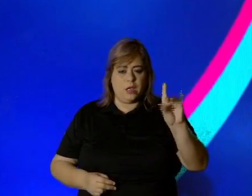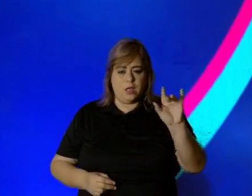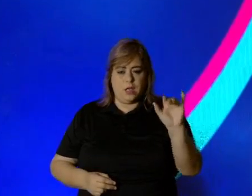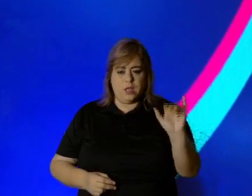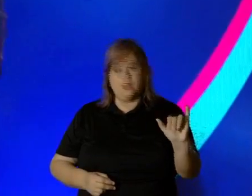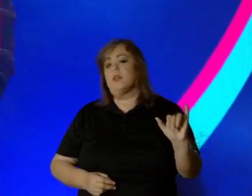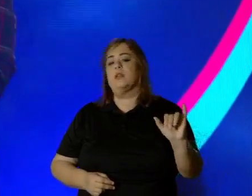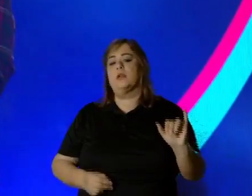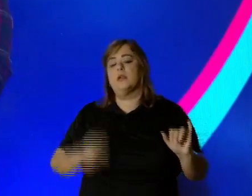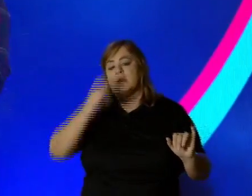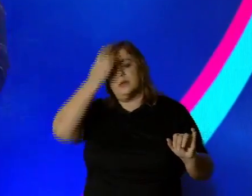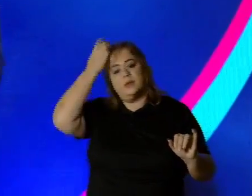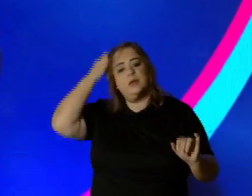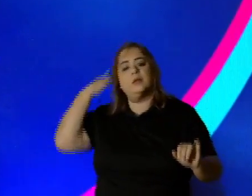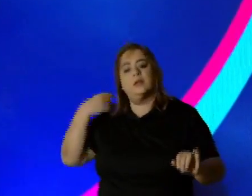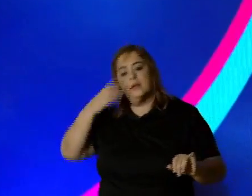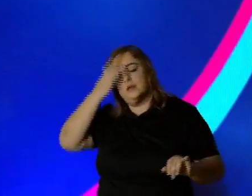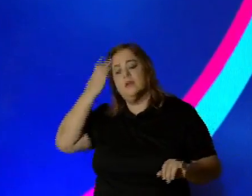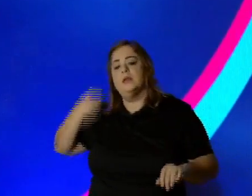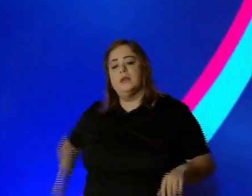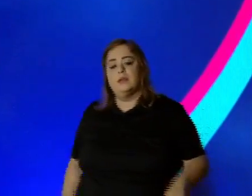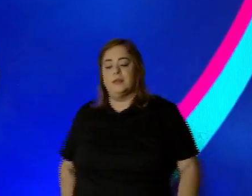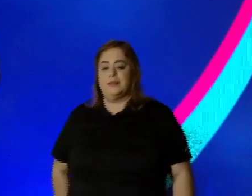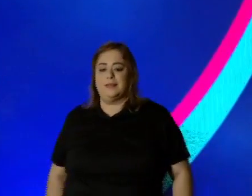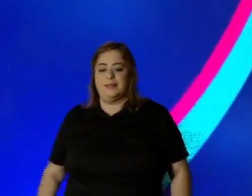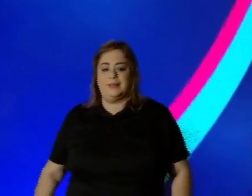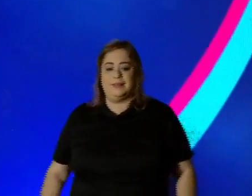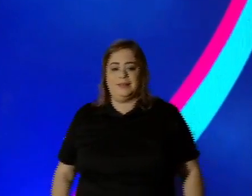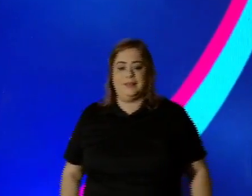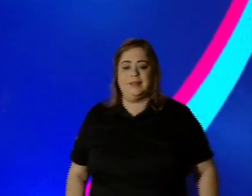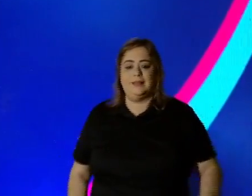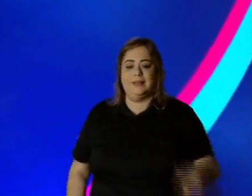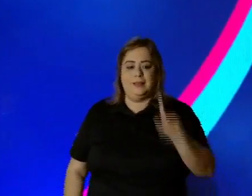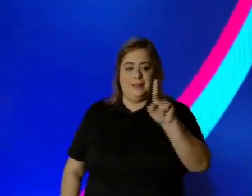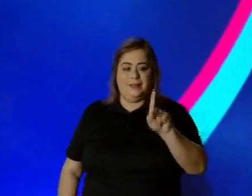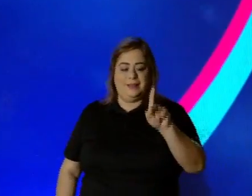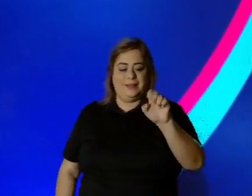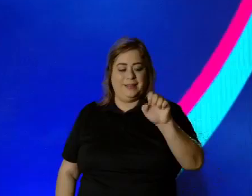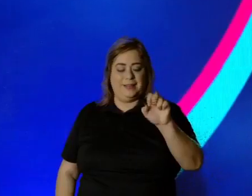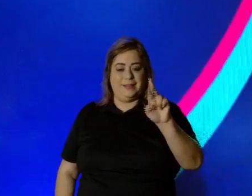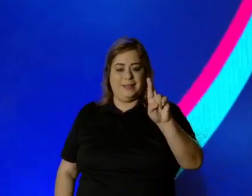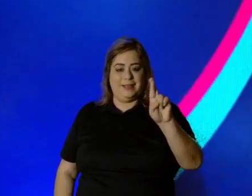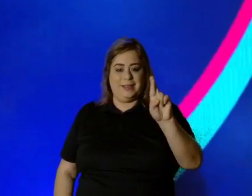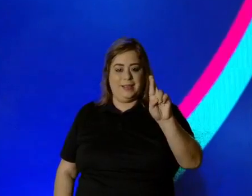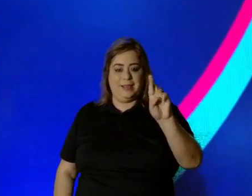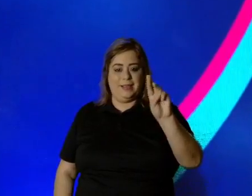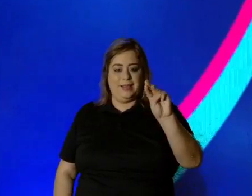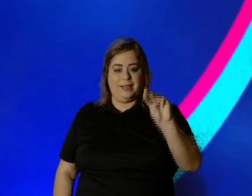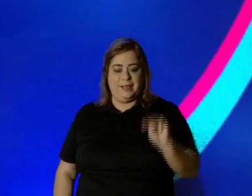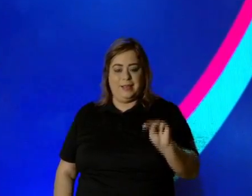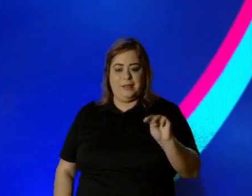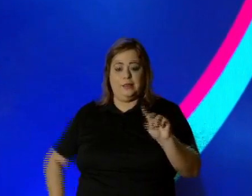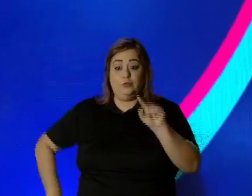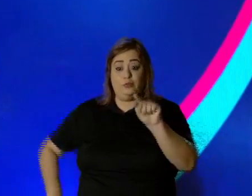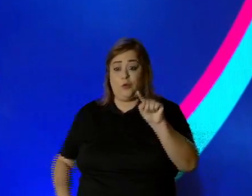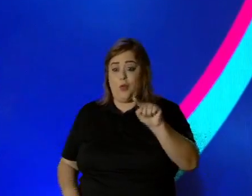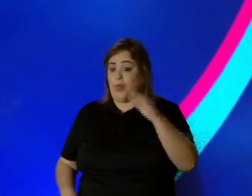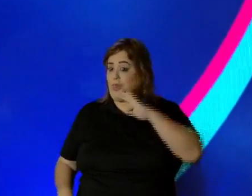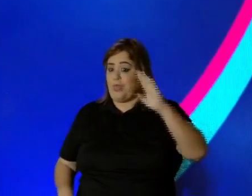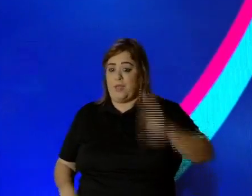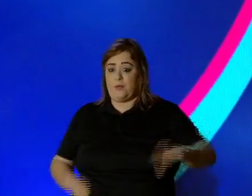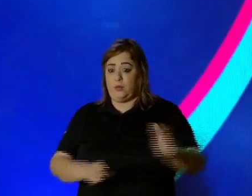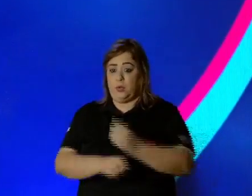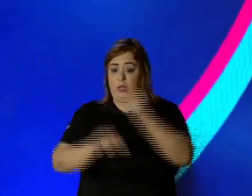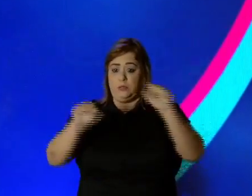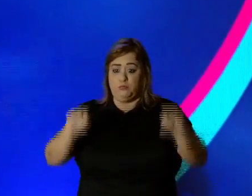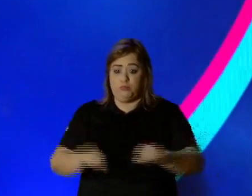Ah, no, pero quieren salir. Mire, por poco iba, y nosotros, dale. Eso es como, usted nunca jugó caballo, gracias al Señor. Porque